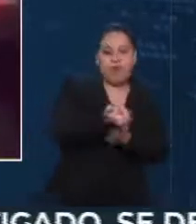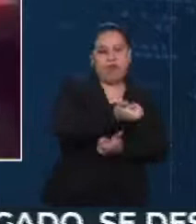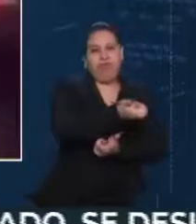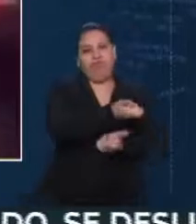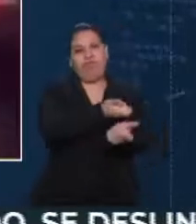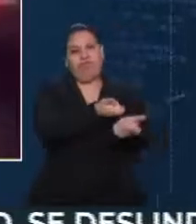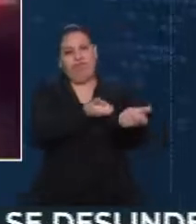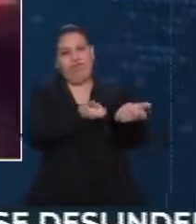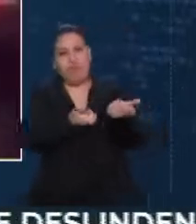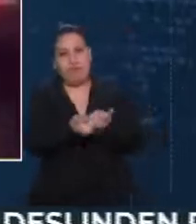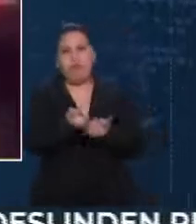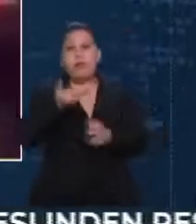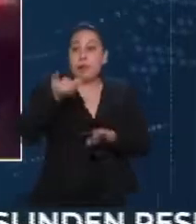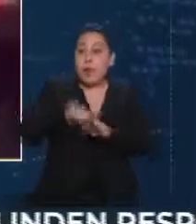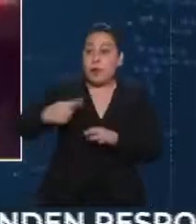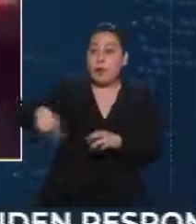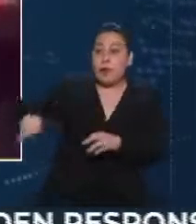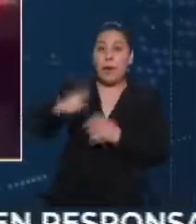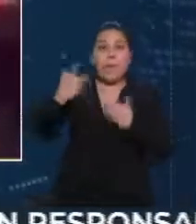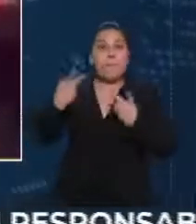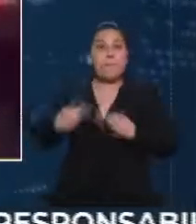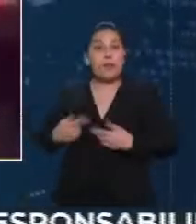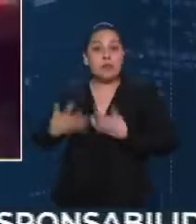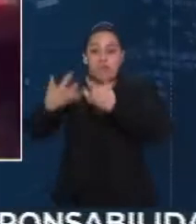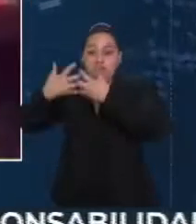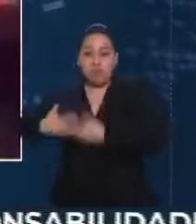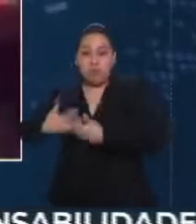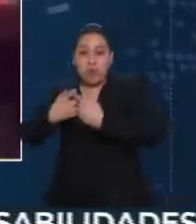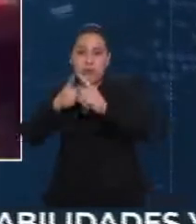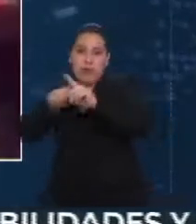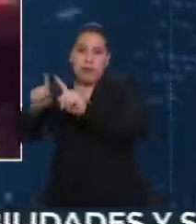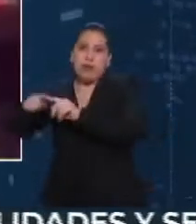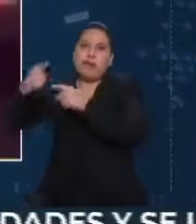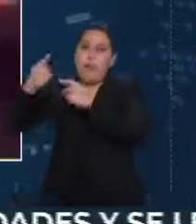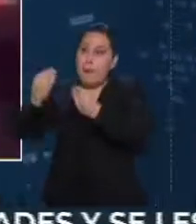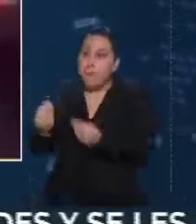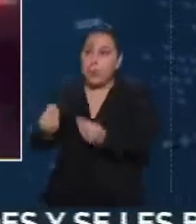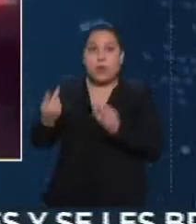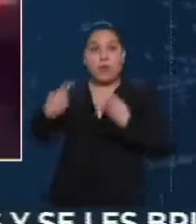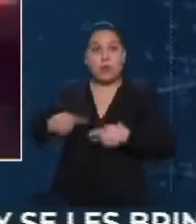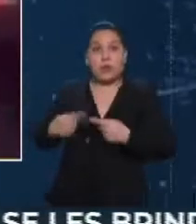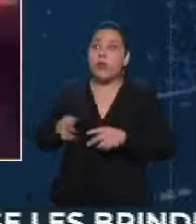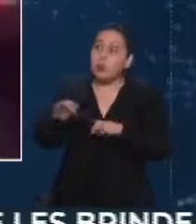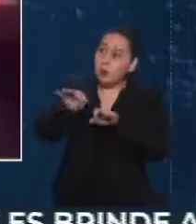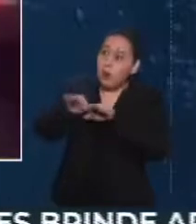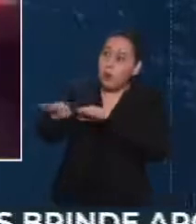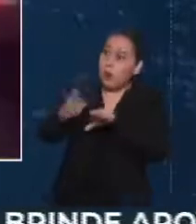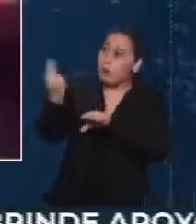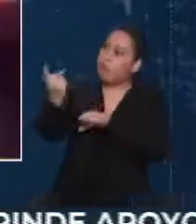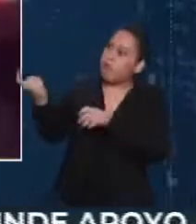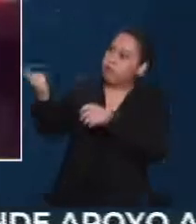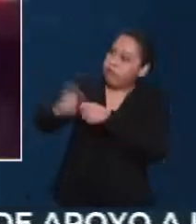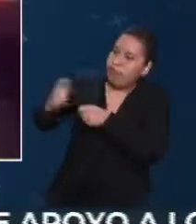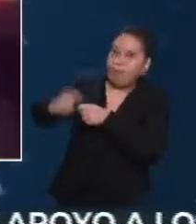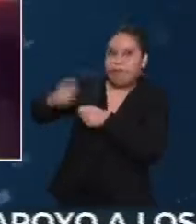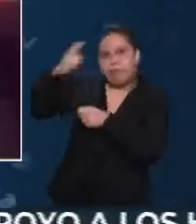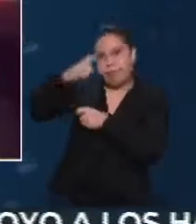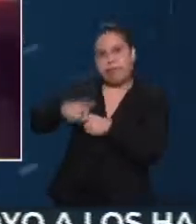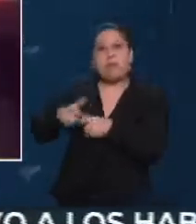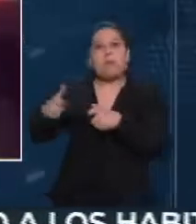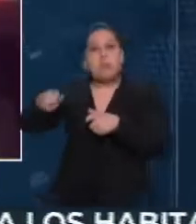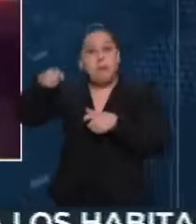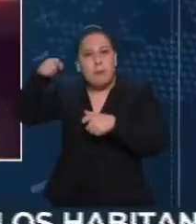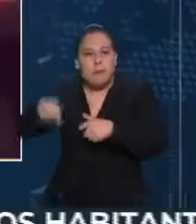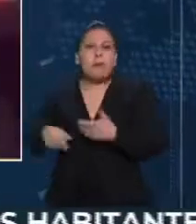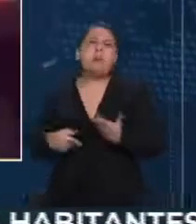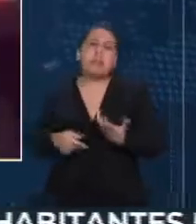entonces produzcan más. Y si se producen más, pues evidentemente se generan más empleos. Entonces, sí, evidentemente a los consumidores nos